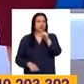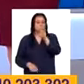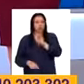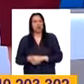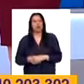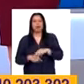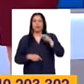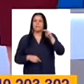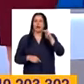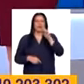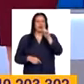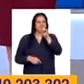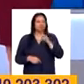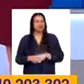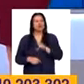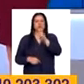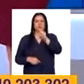con